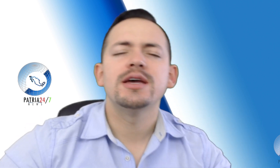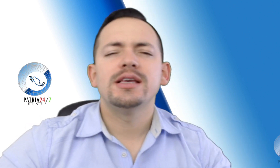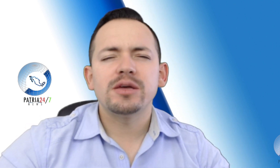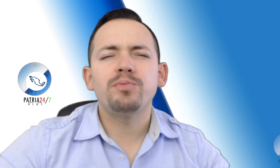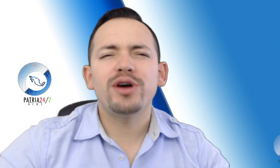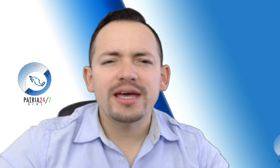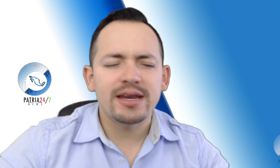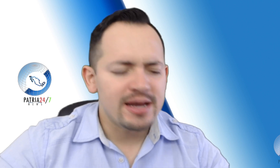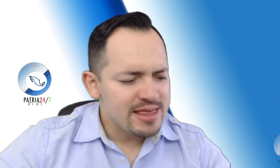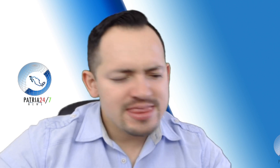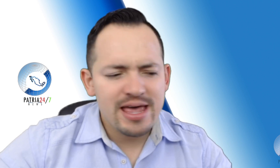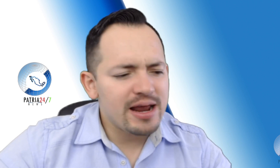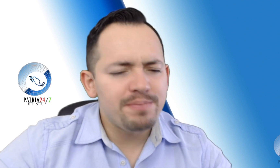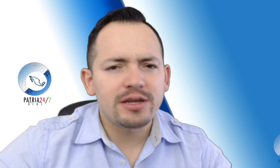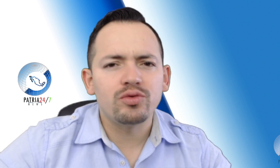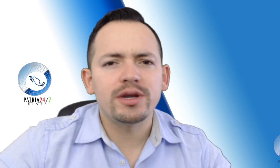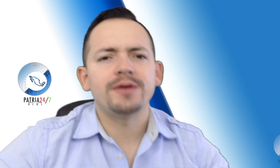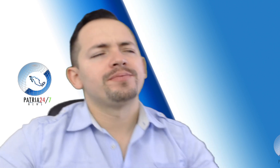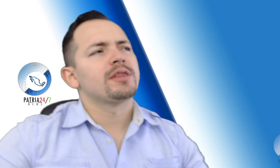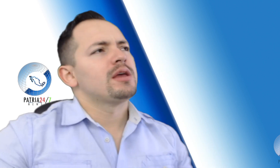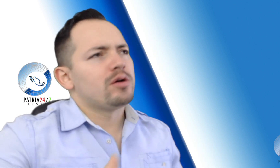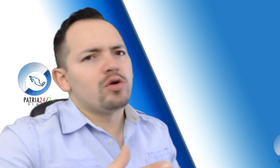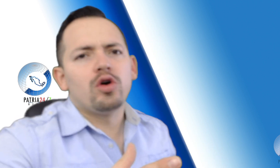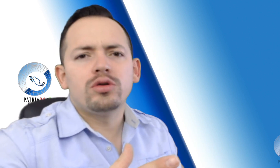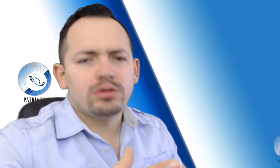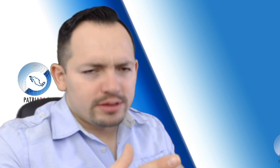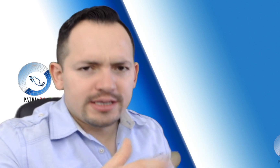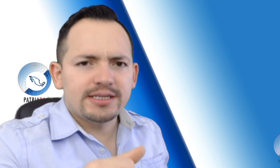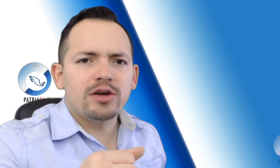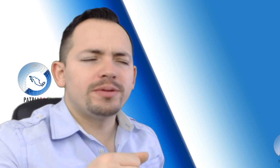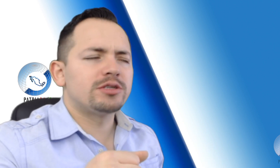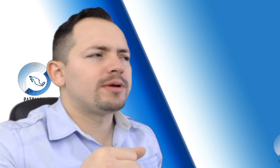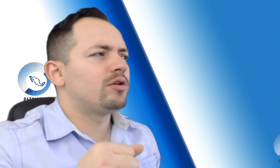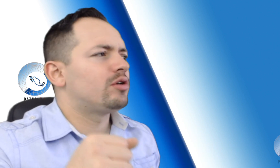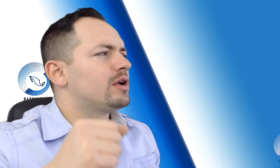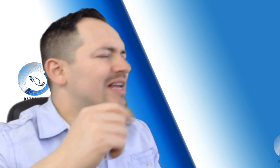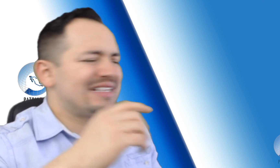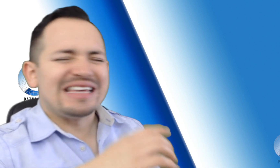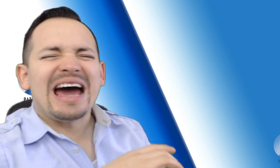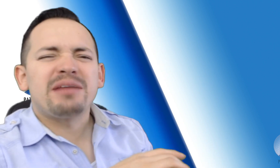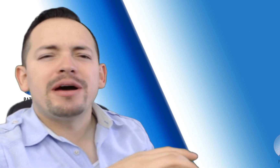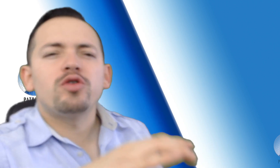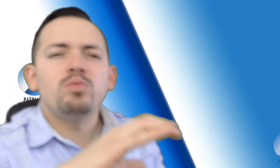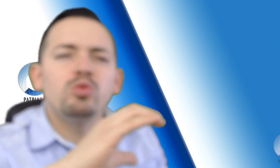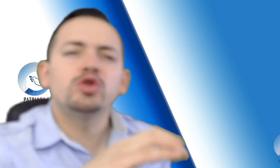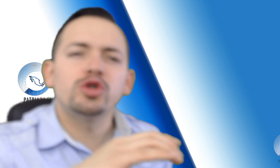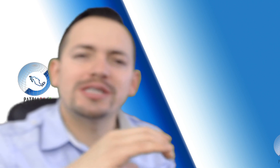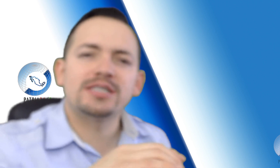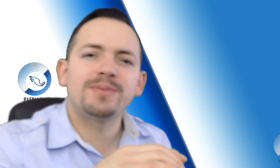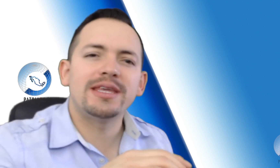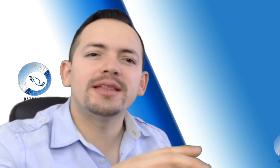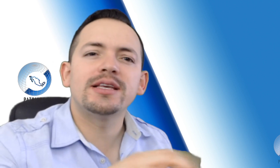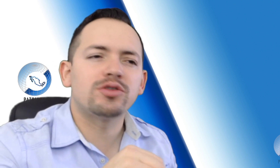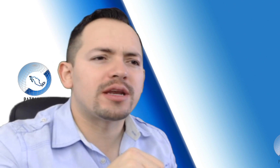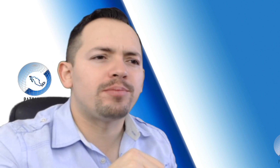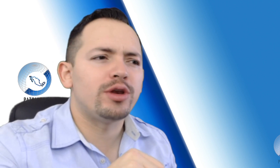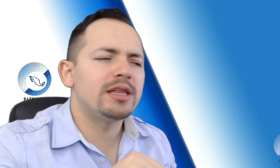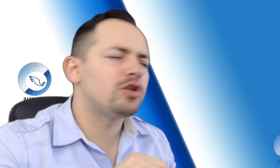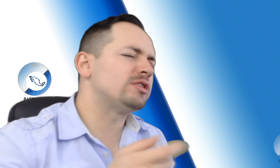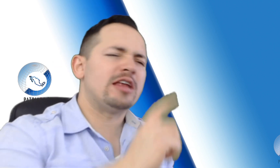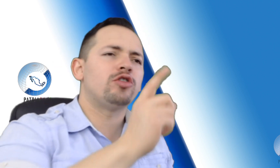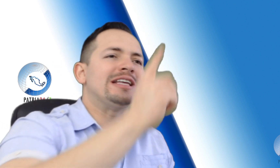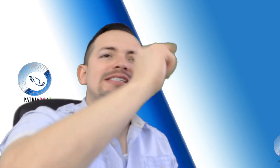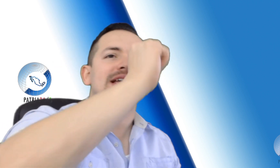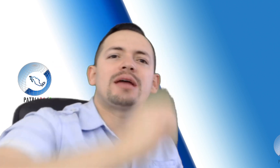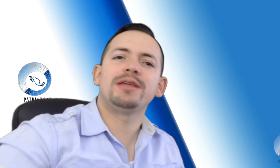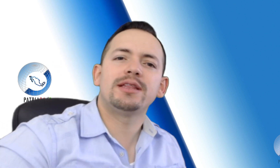órdenes, se puedan dar apertura. Ojo, decía López Obrador, se armaron muchos expedientes contra